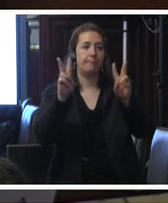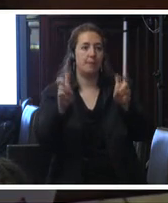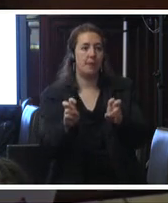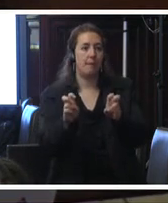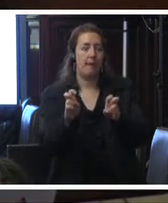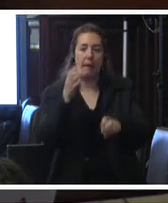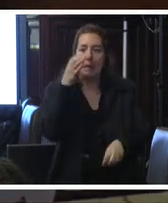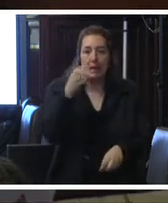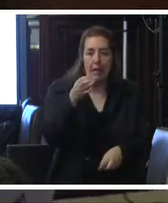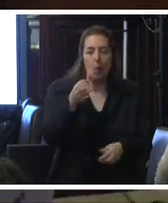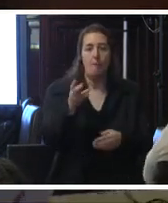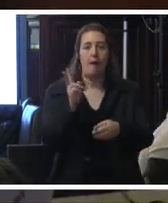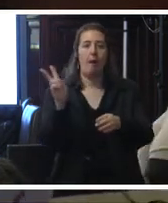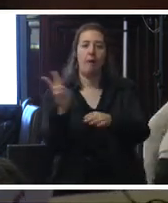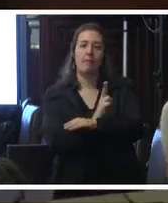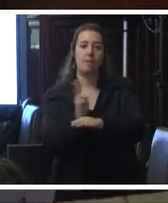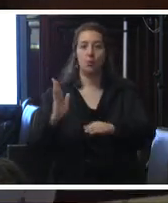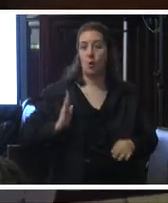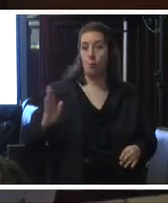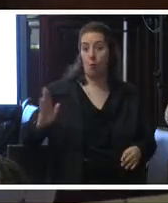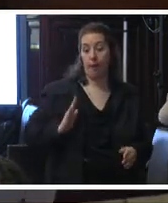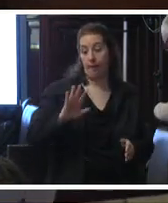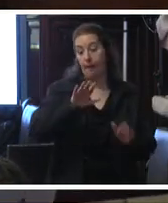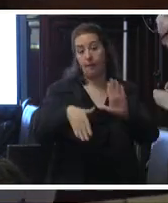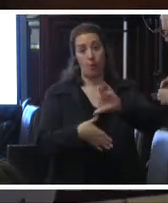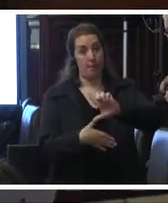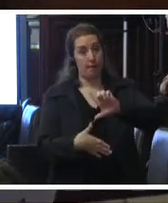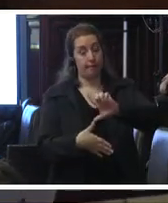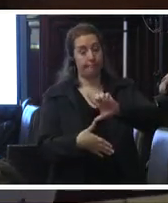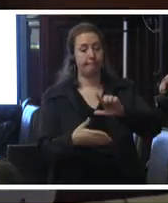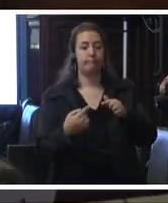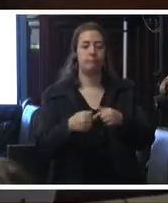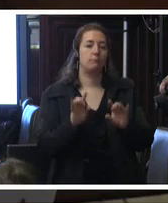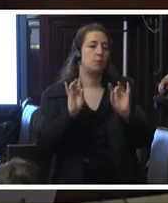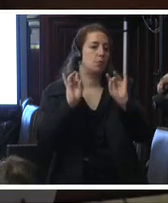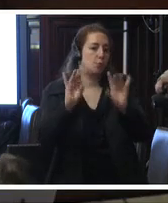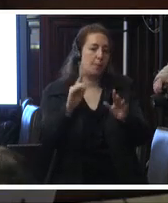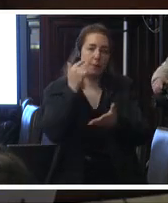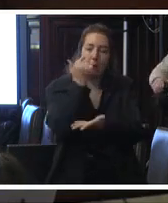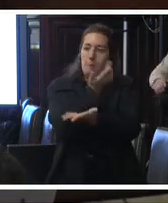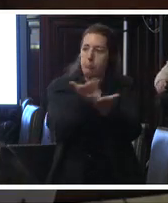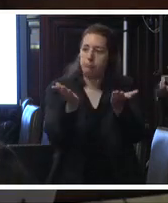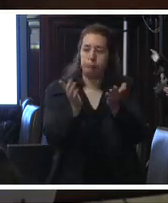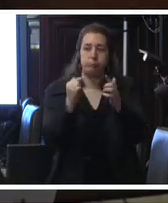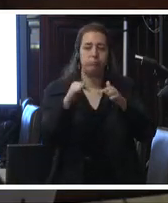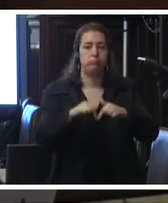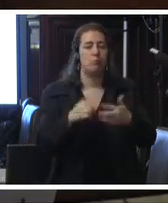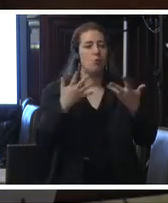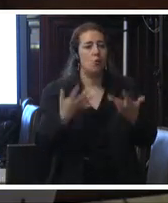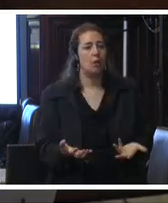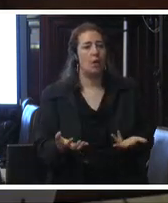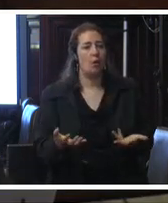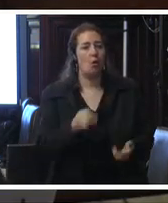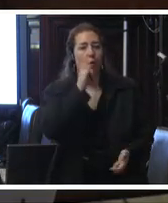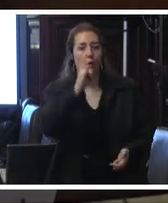los riesgos para defensoras mujeres en Latinoamérica. Solo para contextualizar, quisiera comentar que